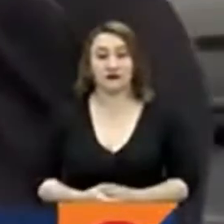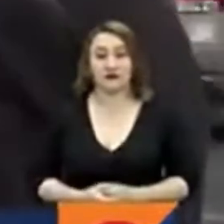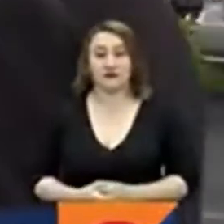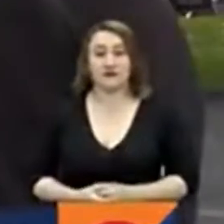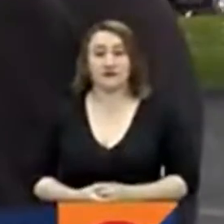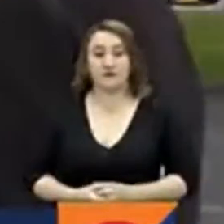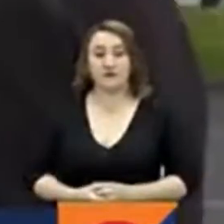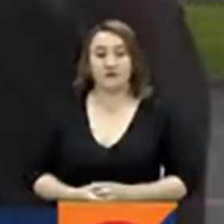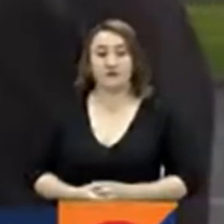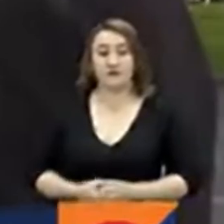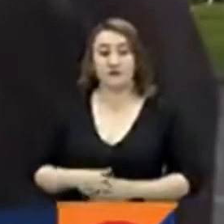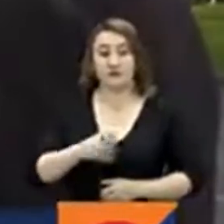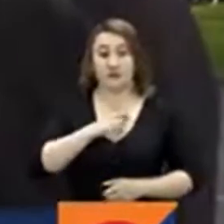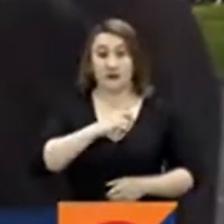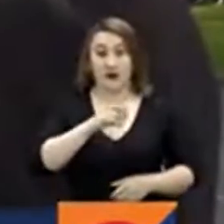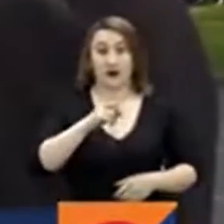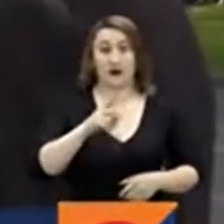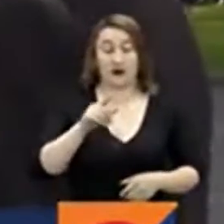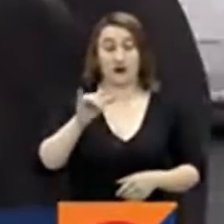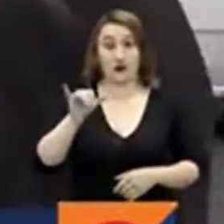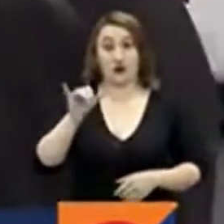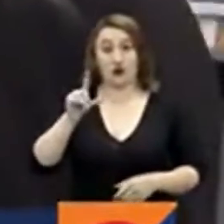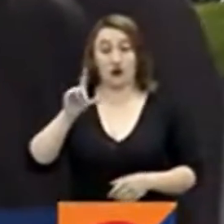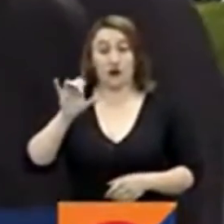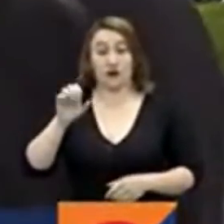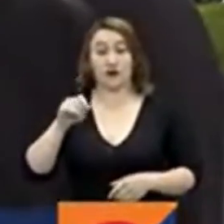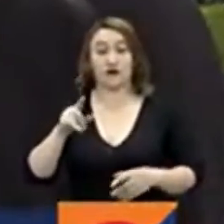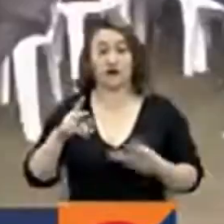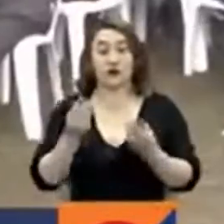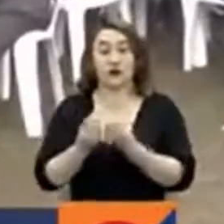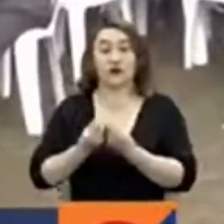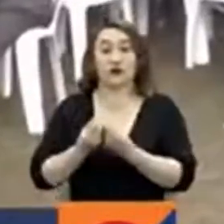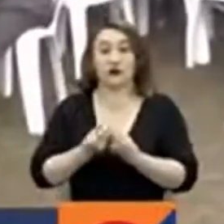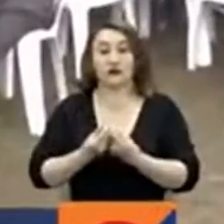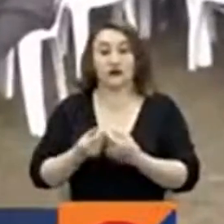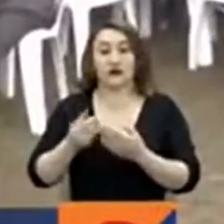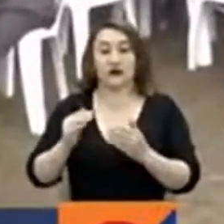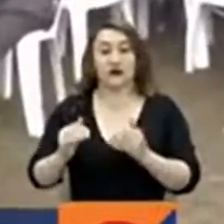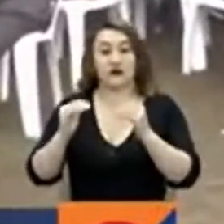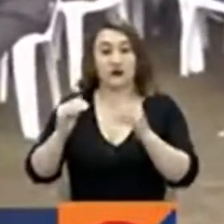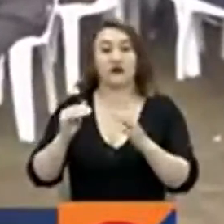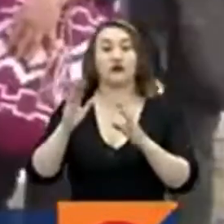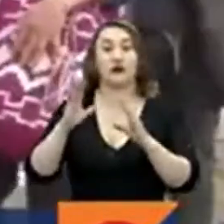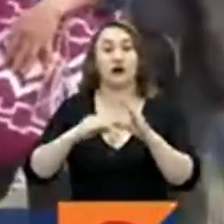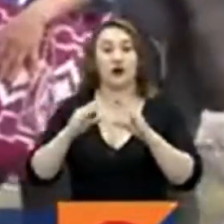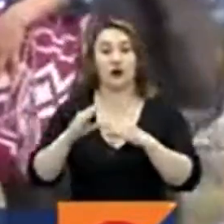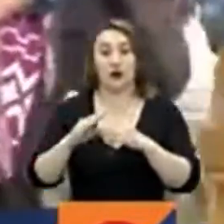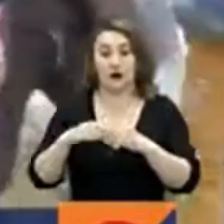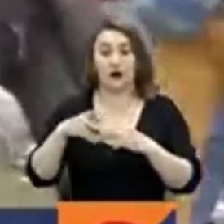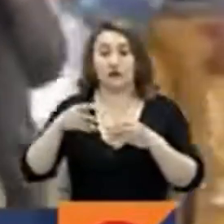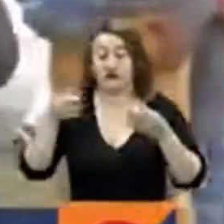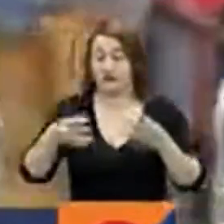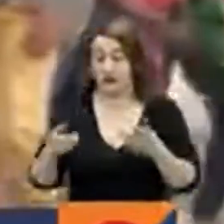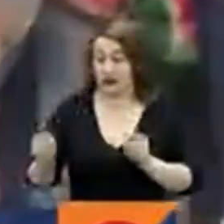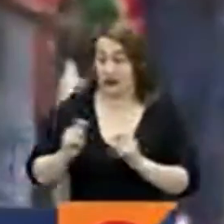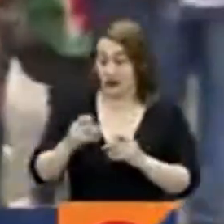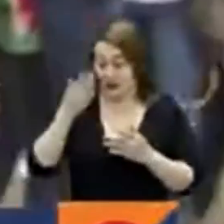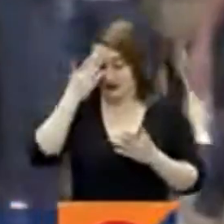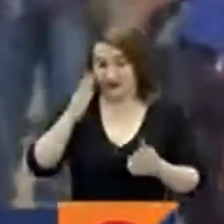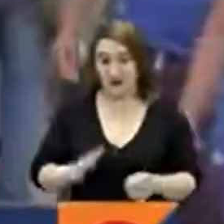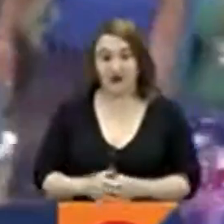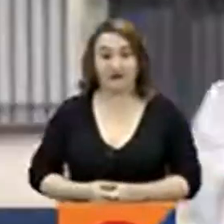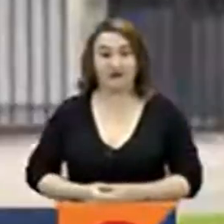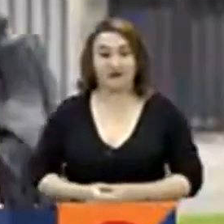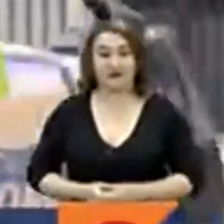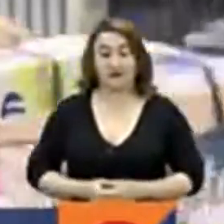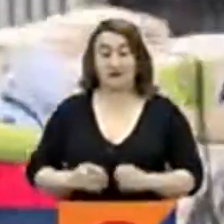Giovanni Yule es un líder del pueblo Nasa y fue consejero mayor del Consejo Regional Indígena del Cauca. Asegura no esperaba esta designación. Además de